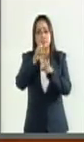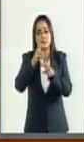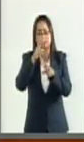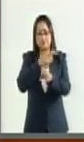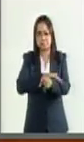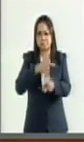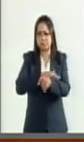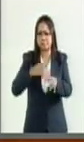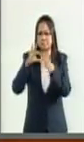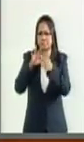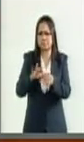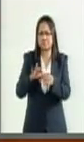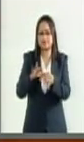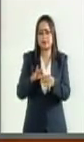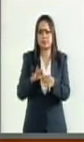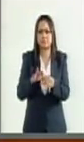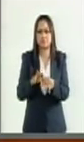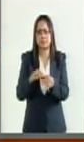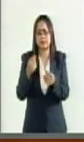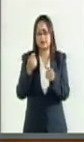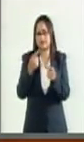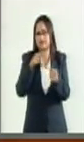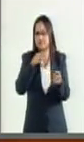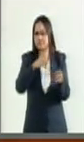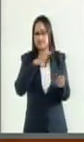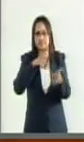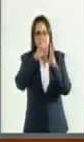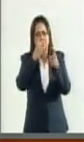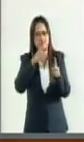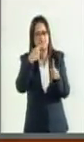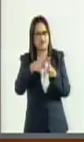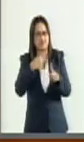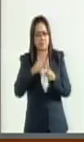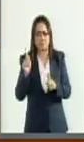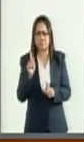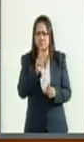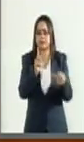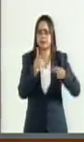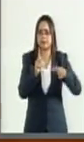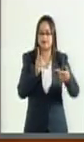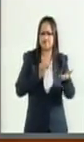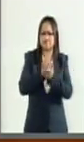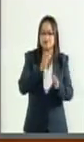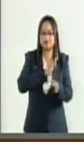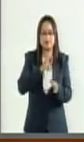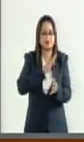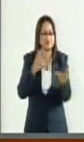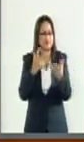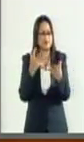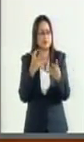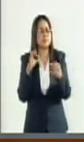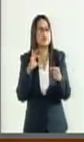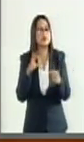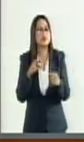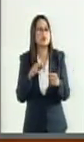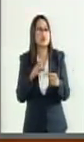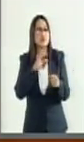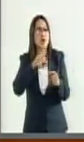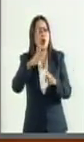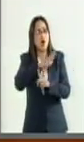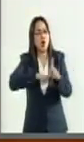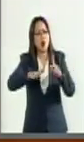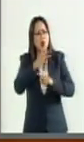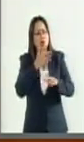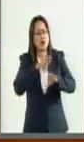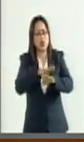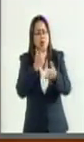regulatoria, debemos considerar que esta figura no solo tiene como finalidad generar un mejor ambiente económico